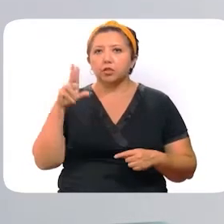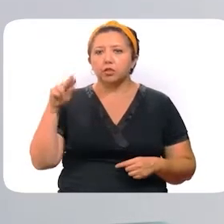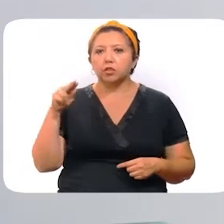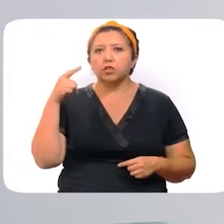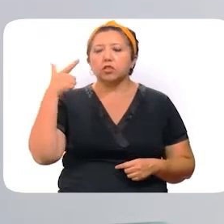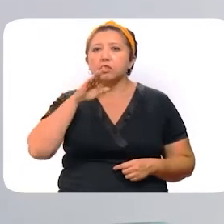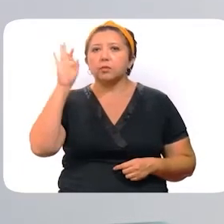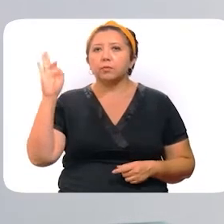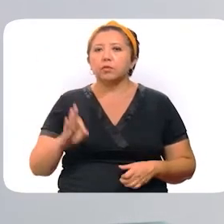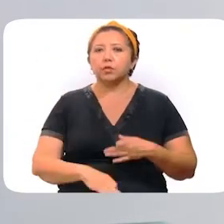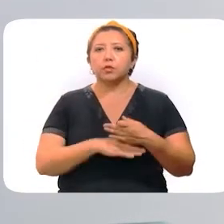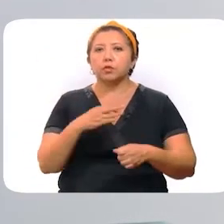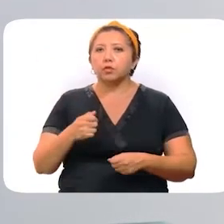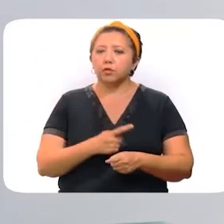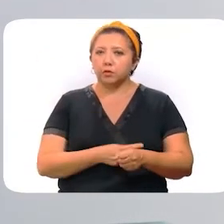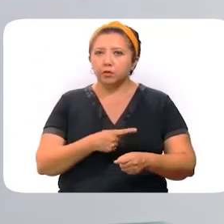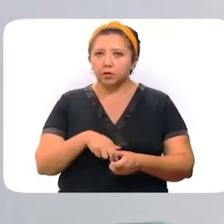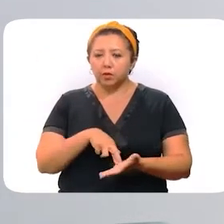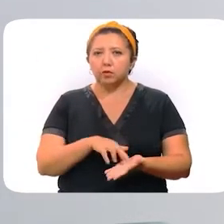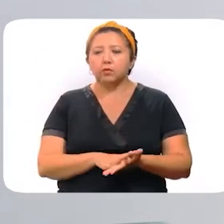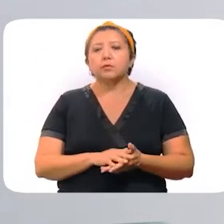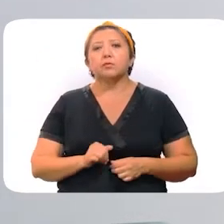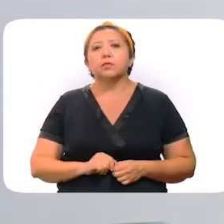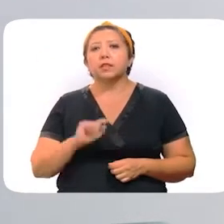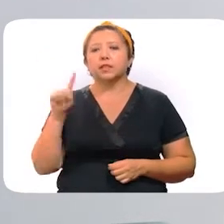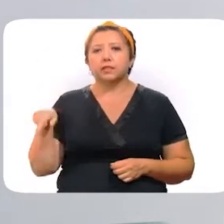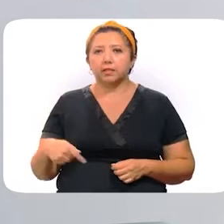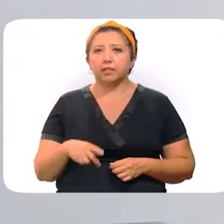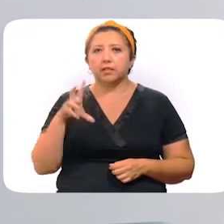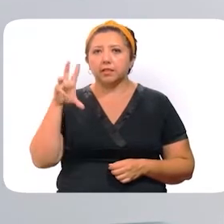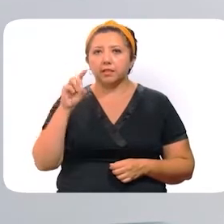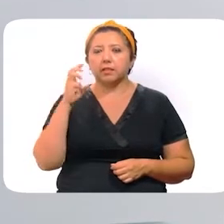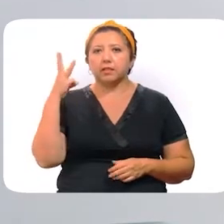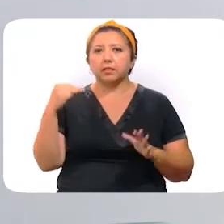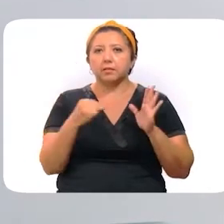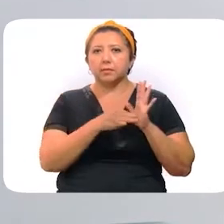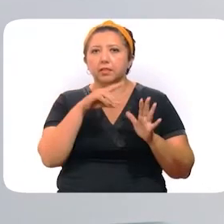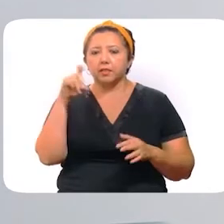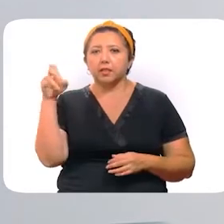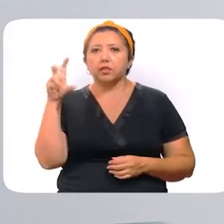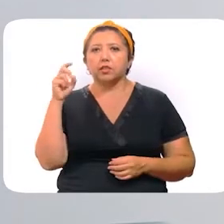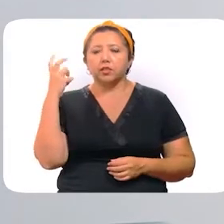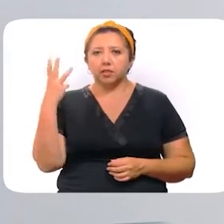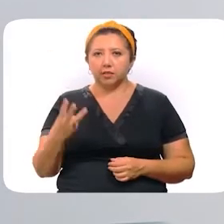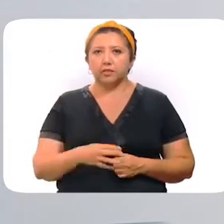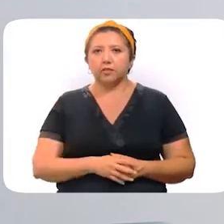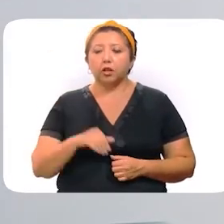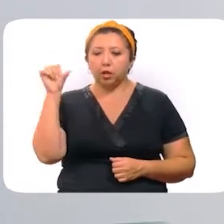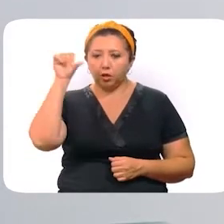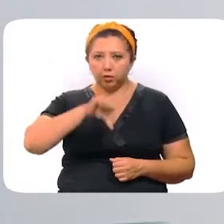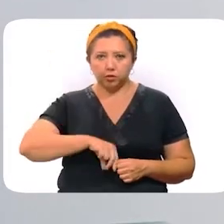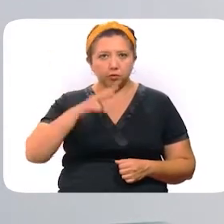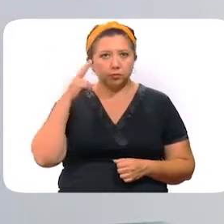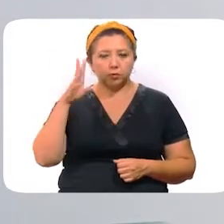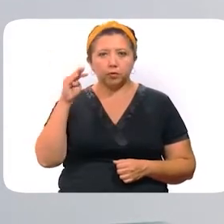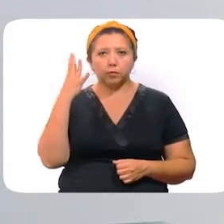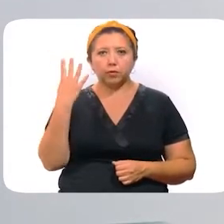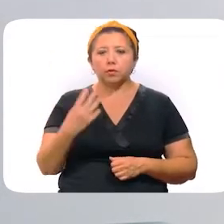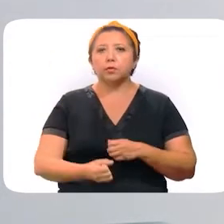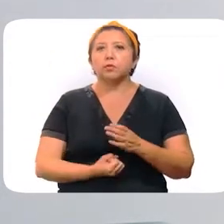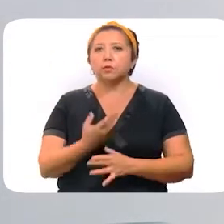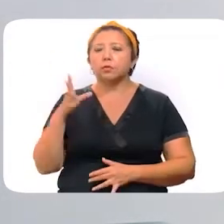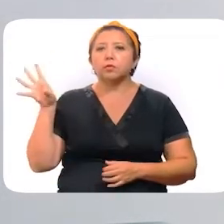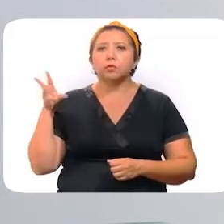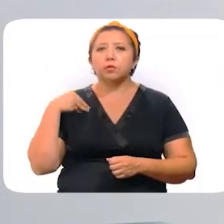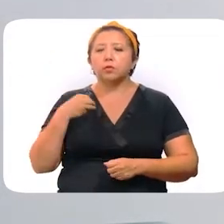el 87% del total de contagios registrados, que es 33.133 casos. Hoy se detectaron 94